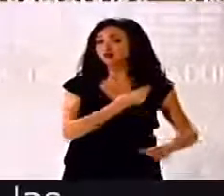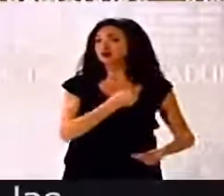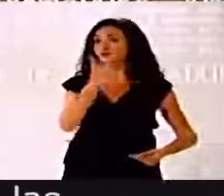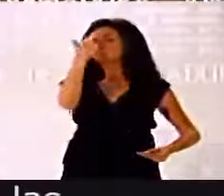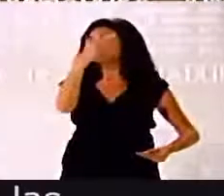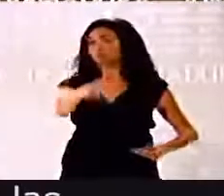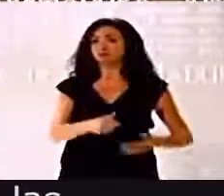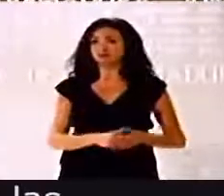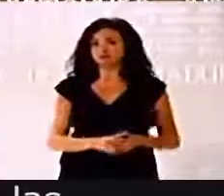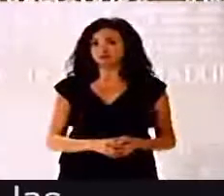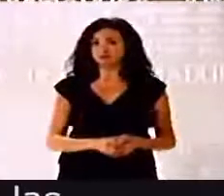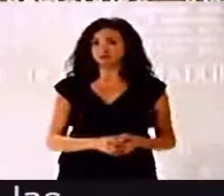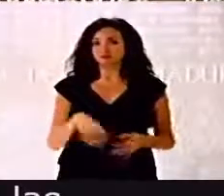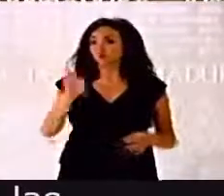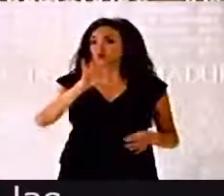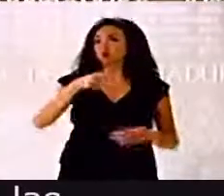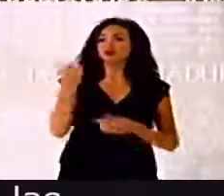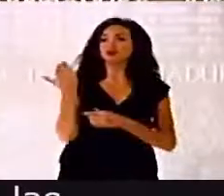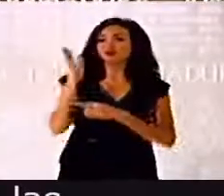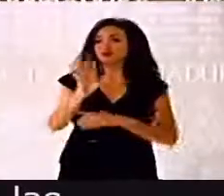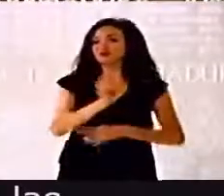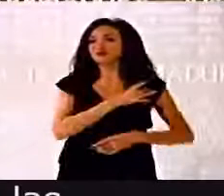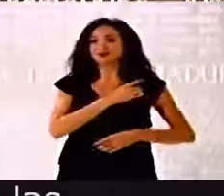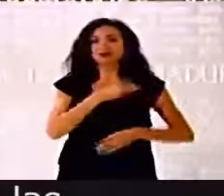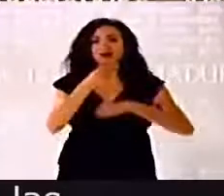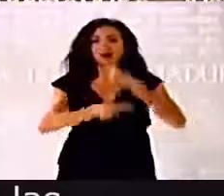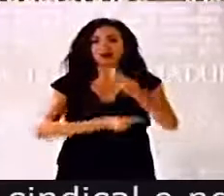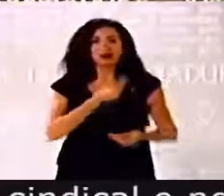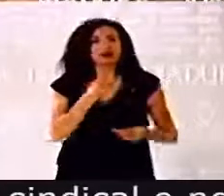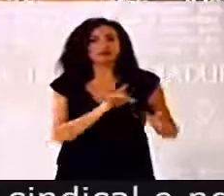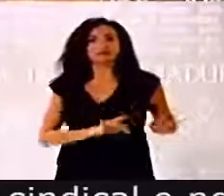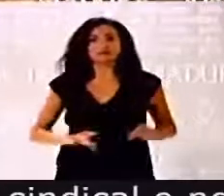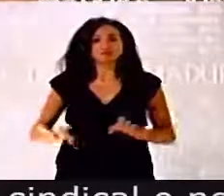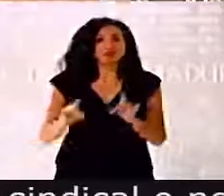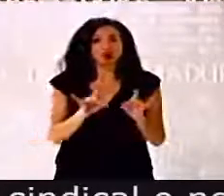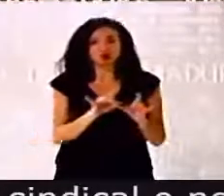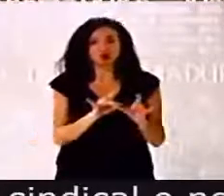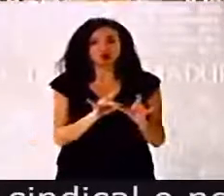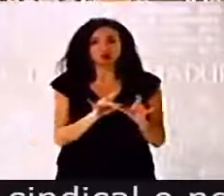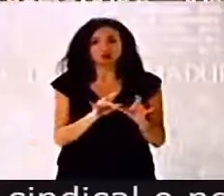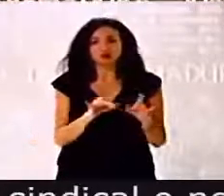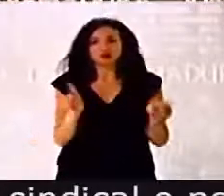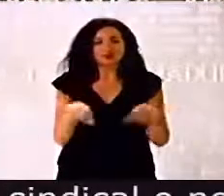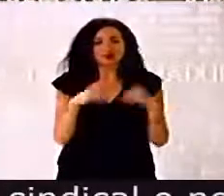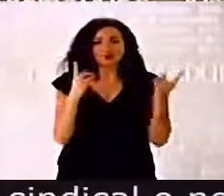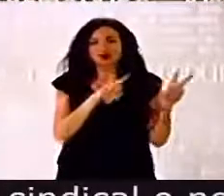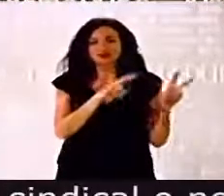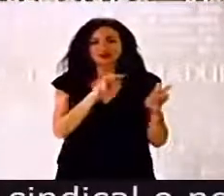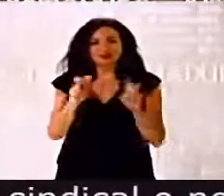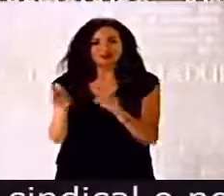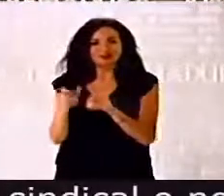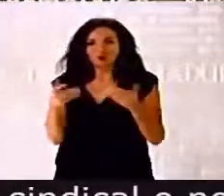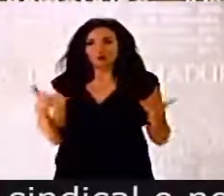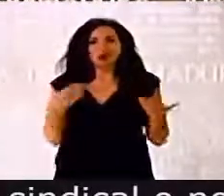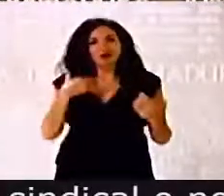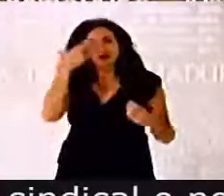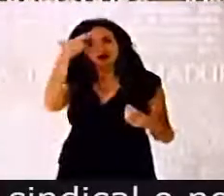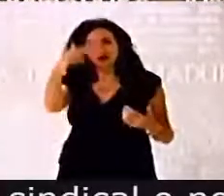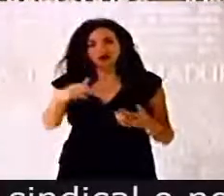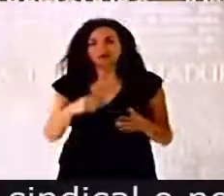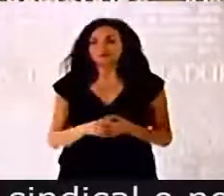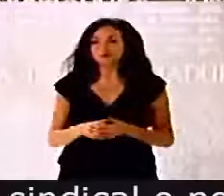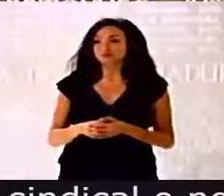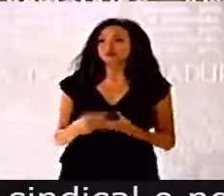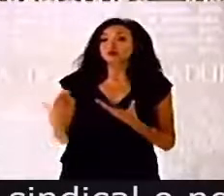cualquier representante sindical o no en esta región, sea del asunto que sea. Y la Junta de